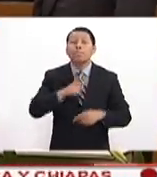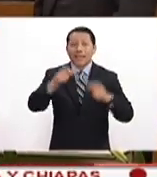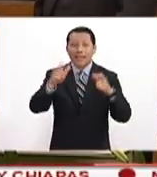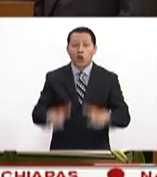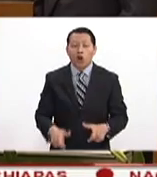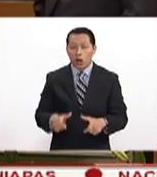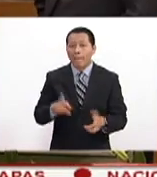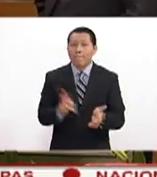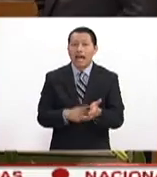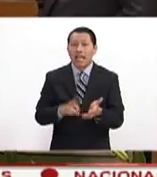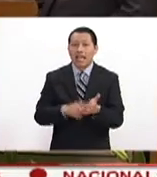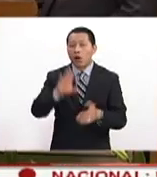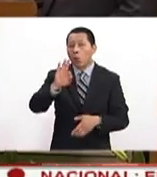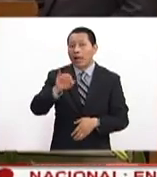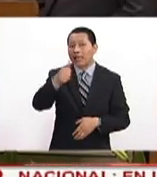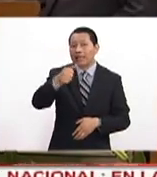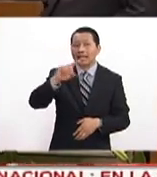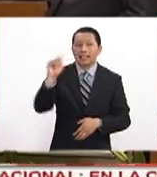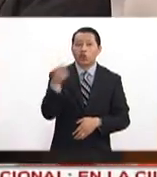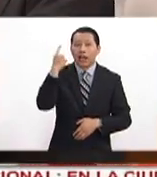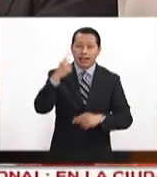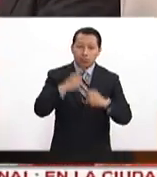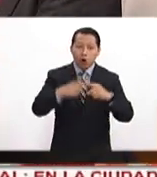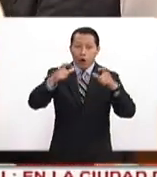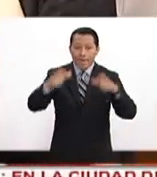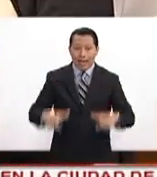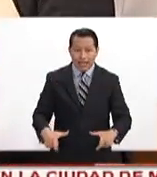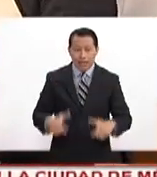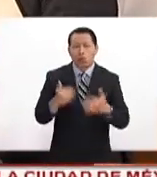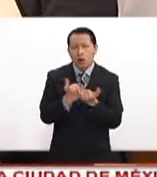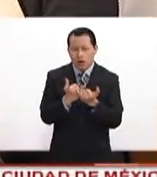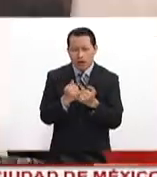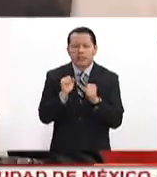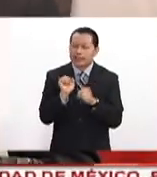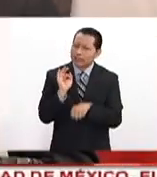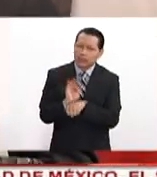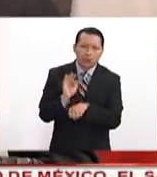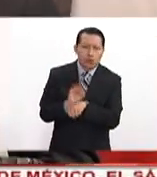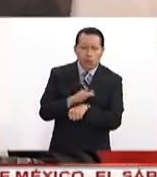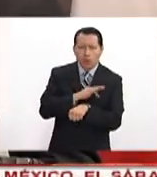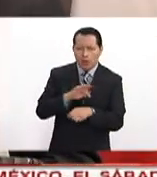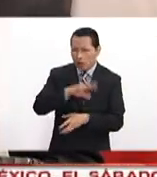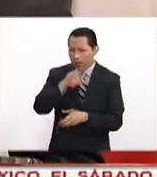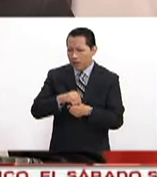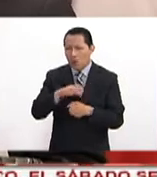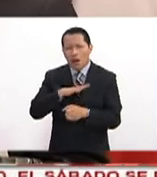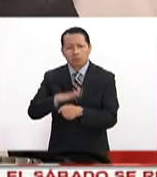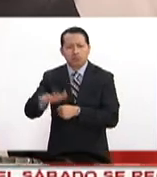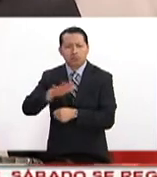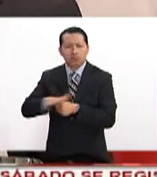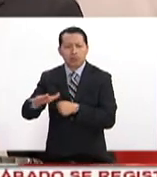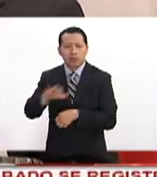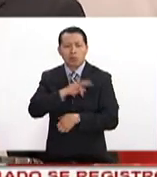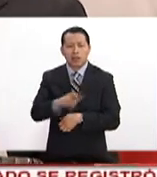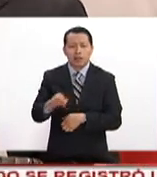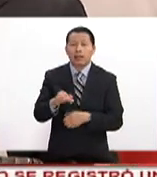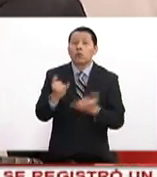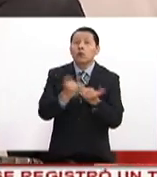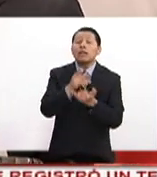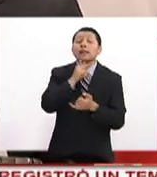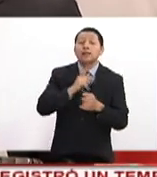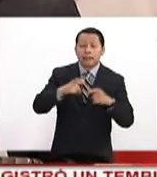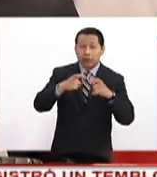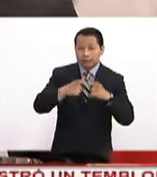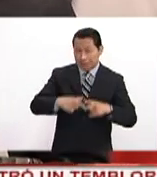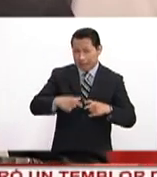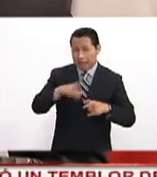petróleo se ubique en $46 por barril, garantizados con coberturas petroleras. Una plataforma de producción de petróleo